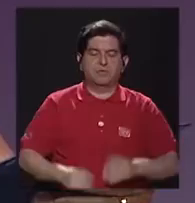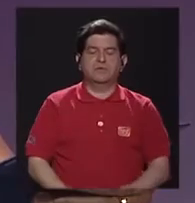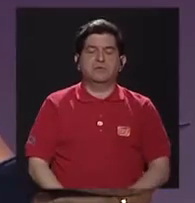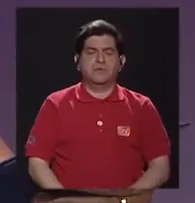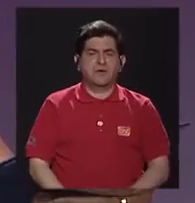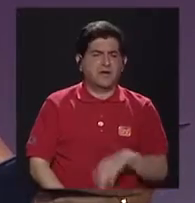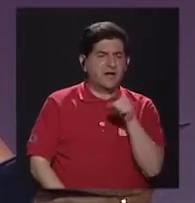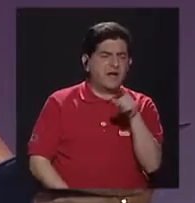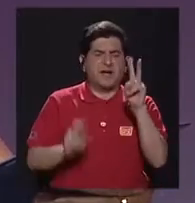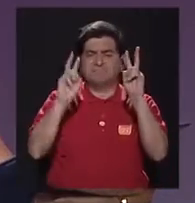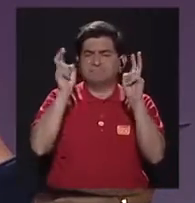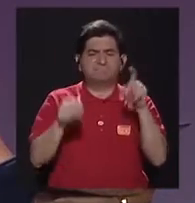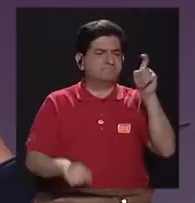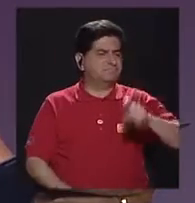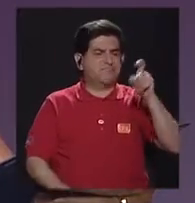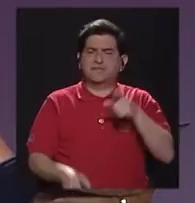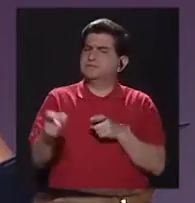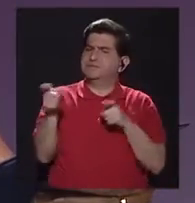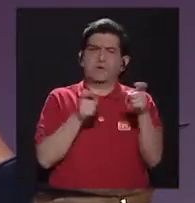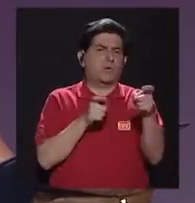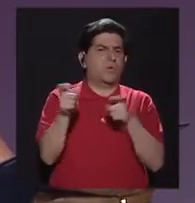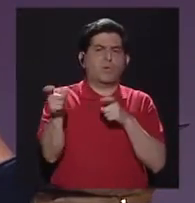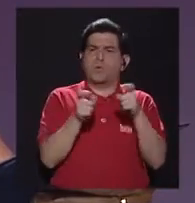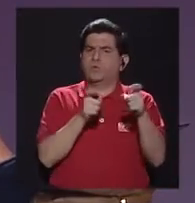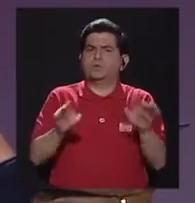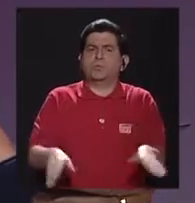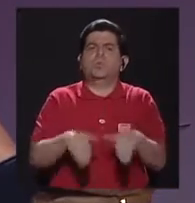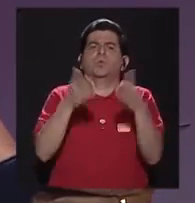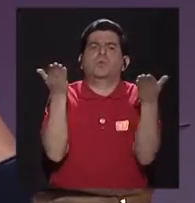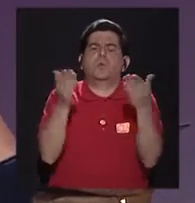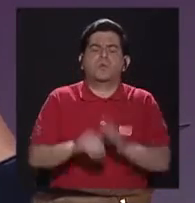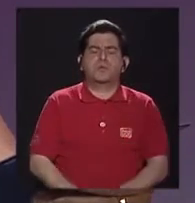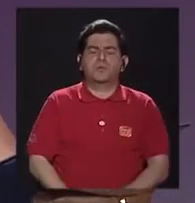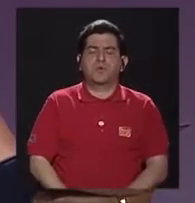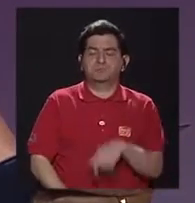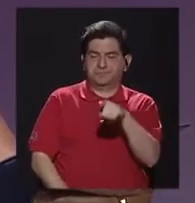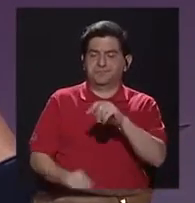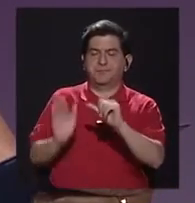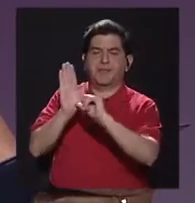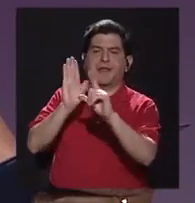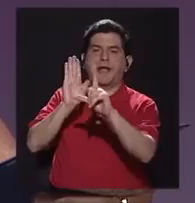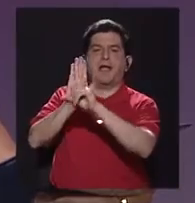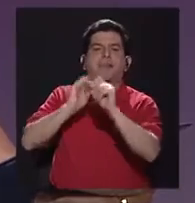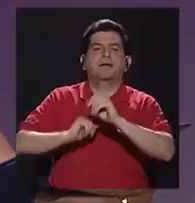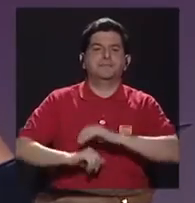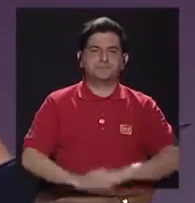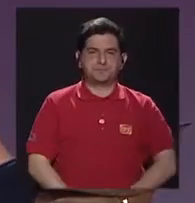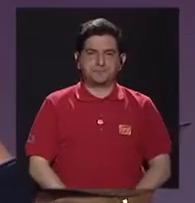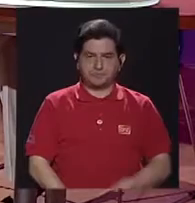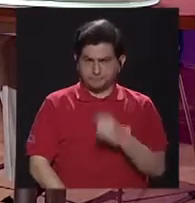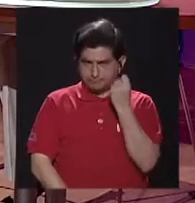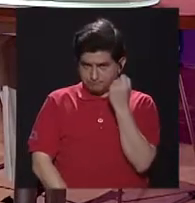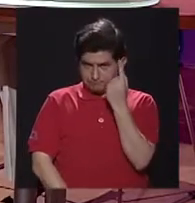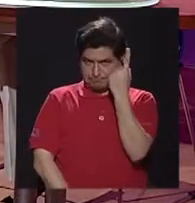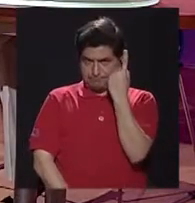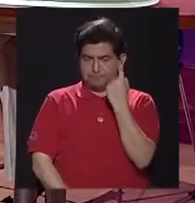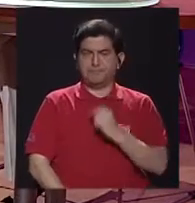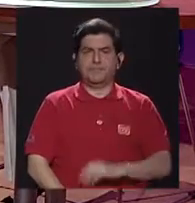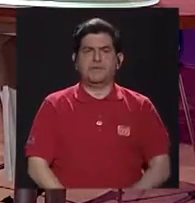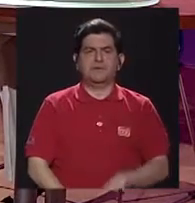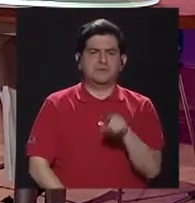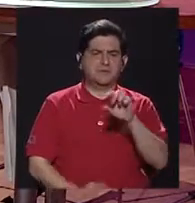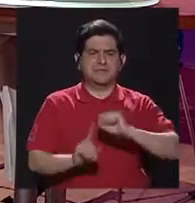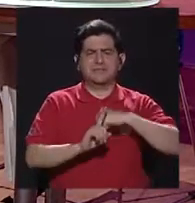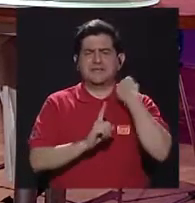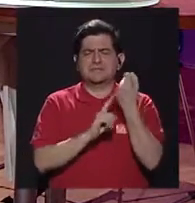materia debía de ser regulada mediante la Asamblea Legislativa. Para ayudarnos a comprender